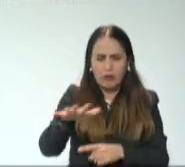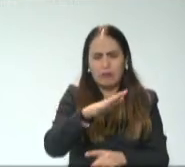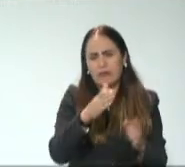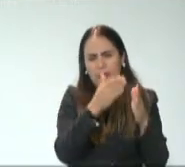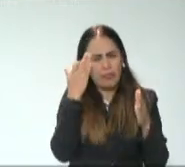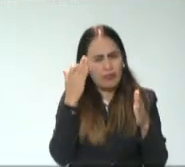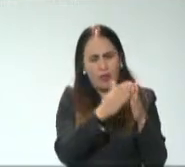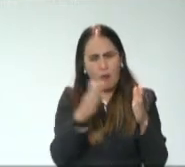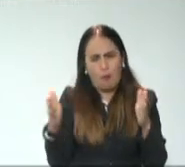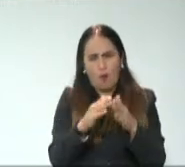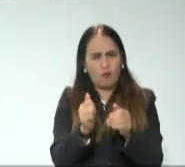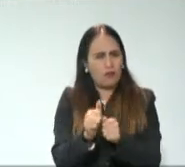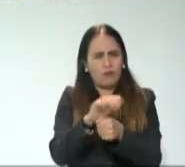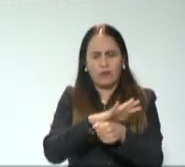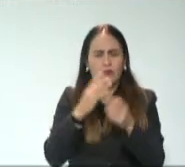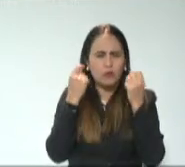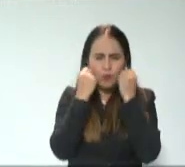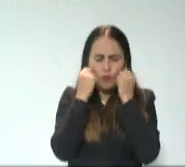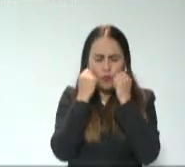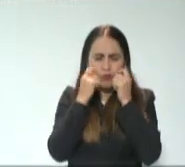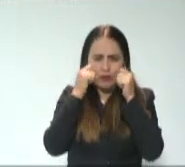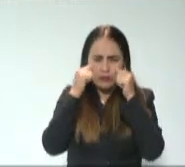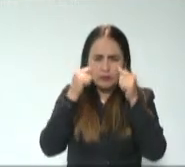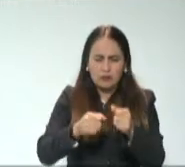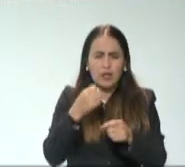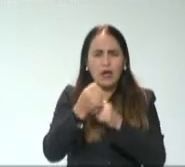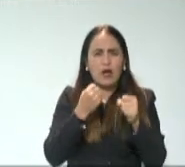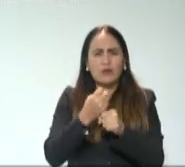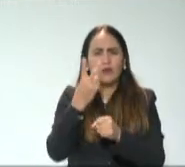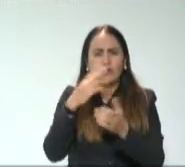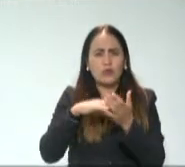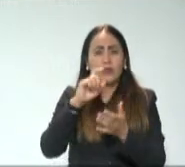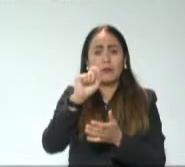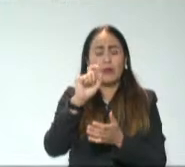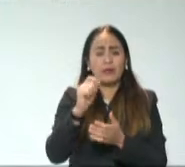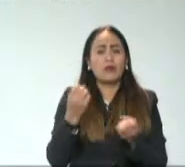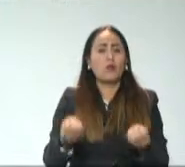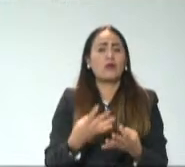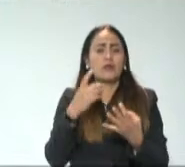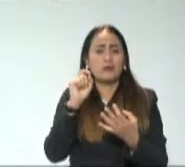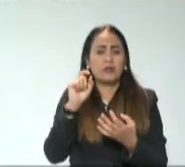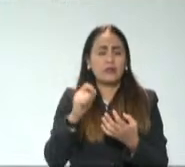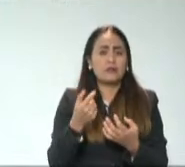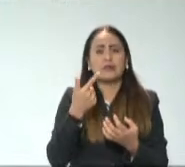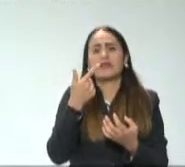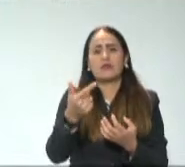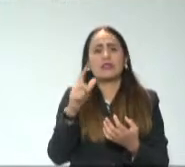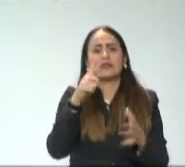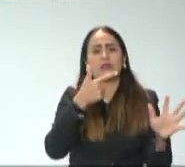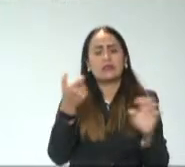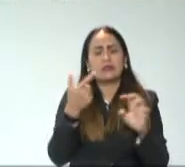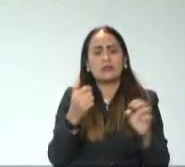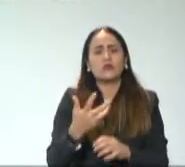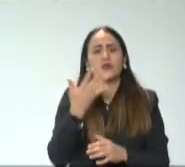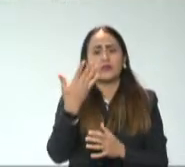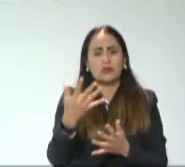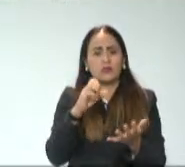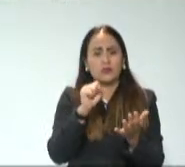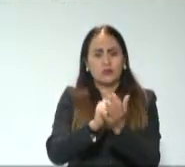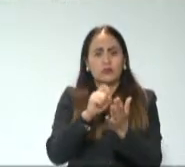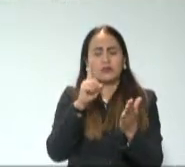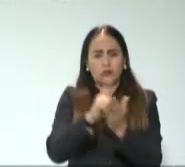la de la pandemia solamente en 2020 se han recibido 27705 solicitudes de las